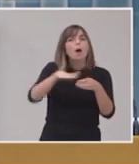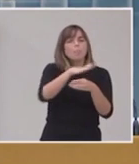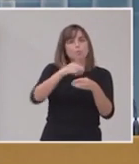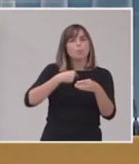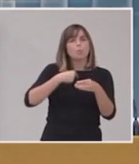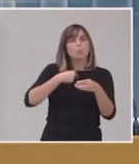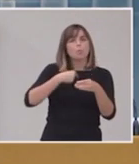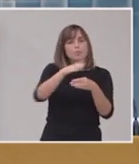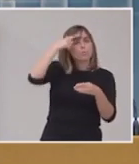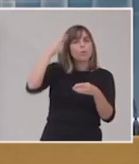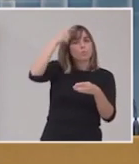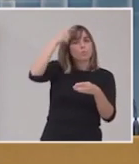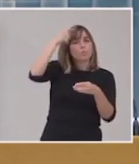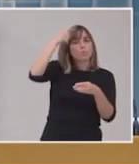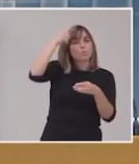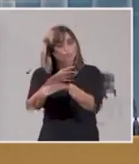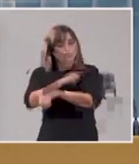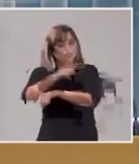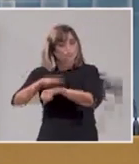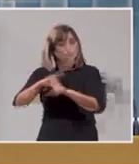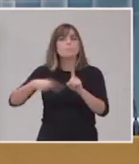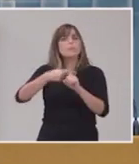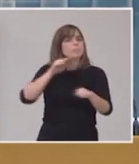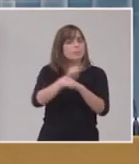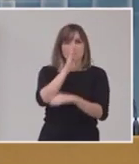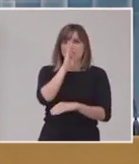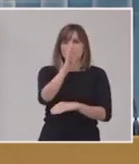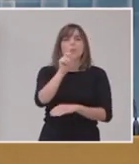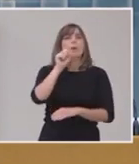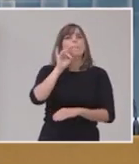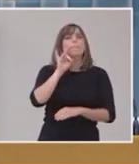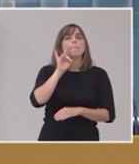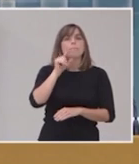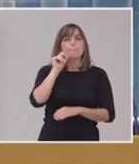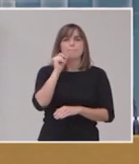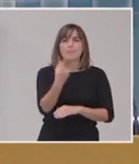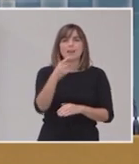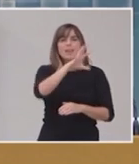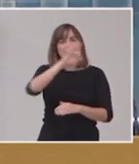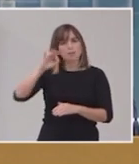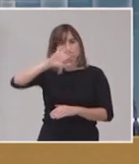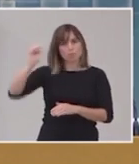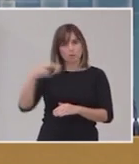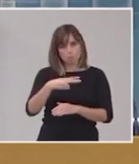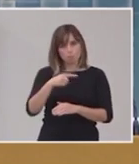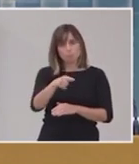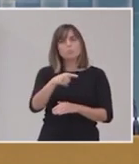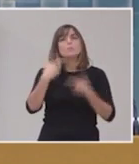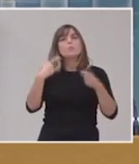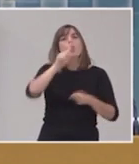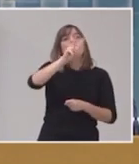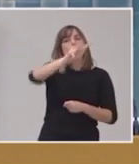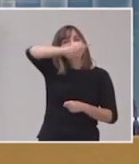deporte. Ayudas de concesión directa también por un importe lineal de 1.500 euros, a las que destinamos un total de 2